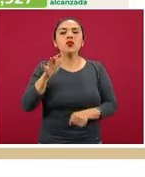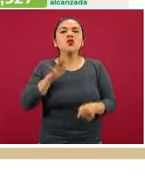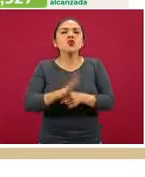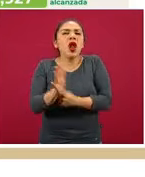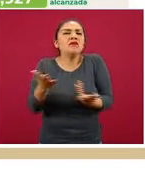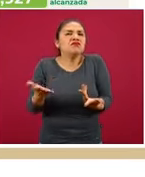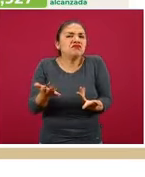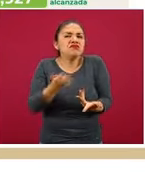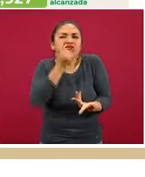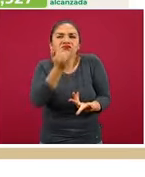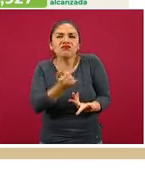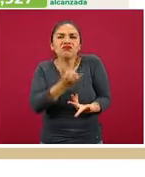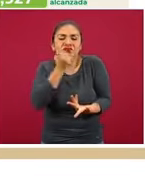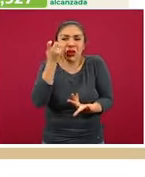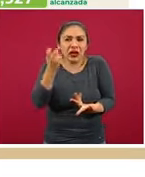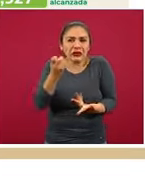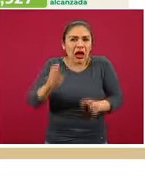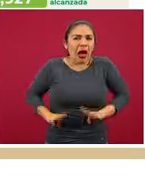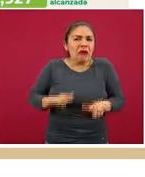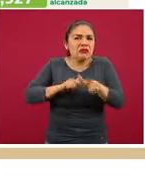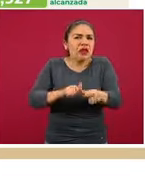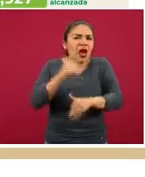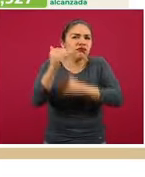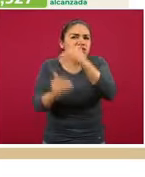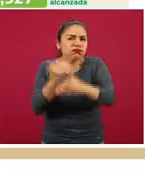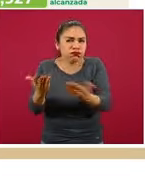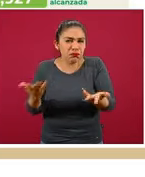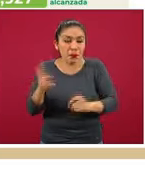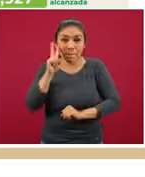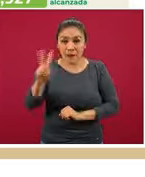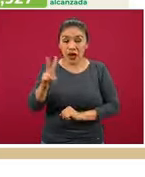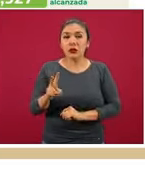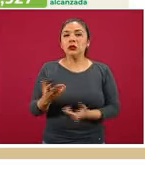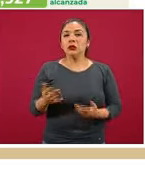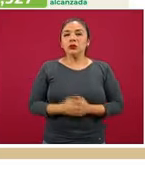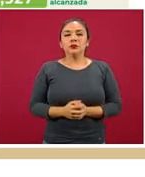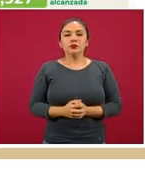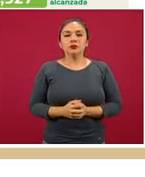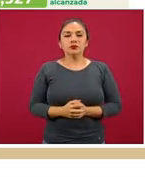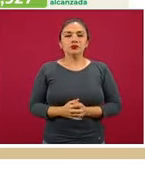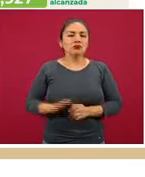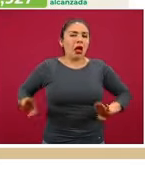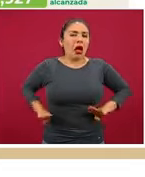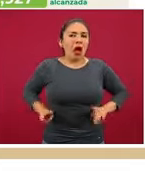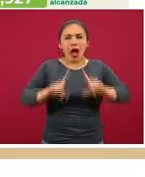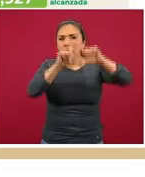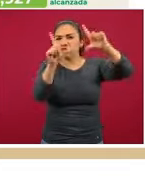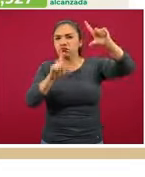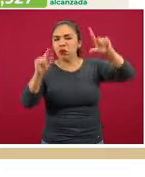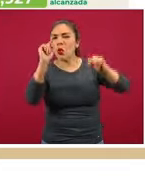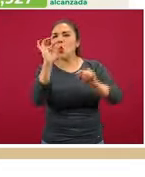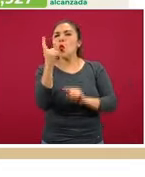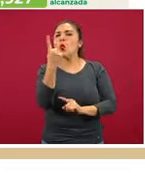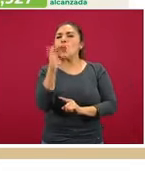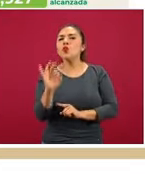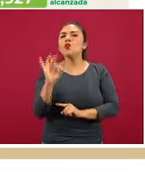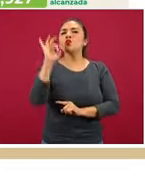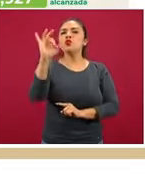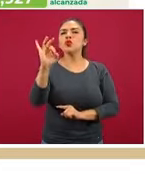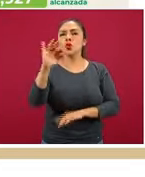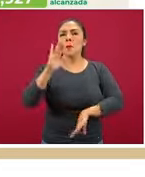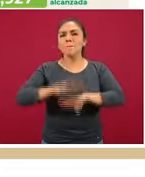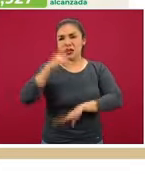tendencia que este comportamiento está siguiendo. Para efecto de las medias nacionales, solo se incrementa un punto porcentual